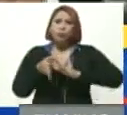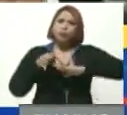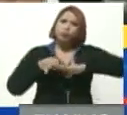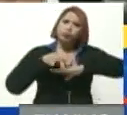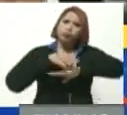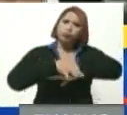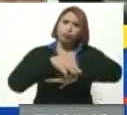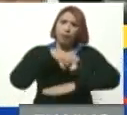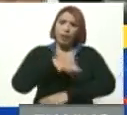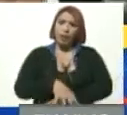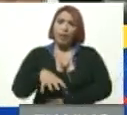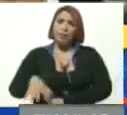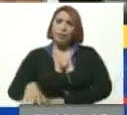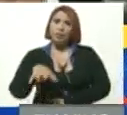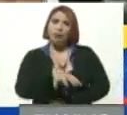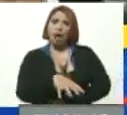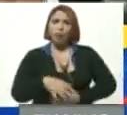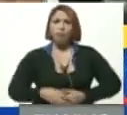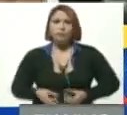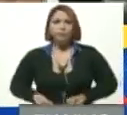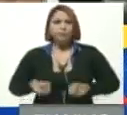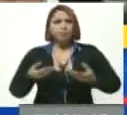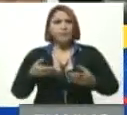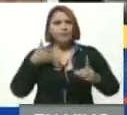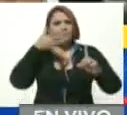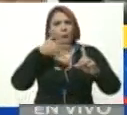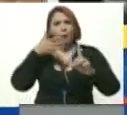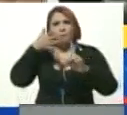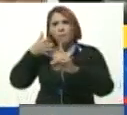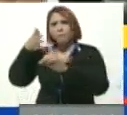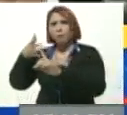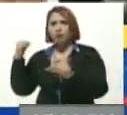de los estados, para dar orientaciones,